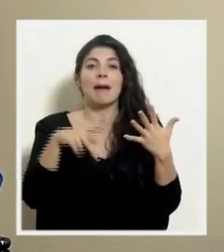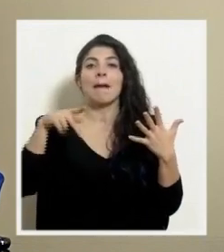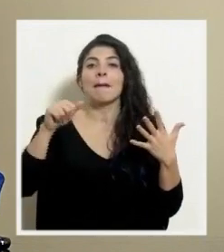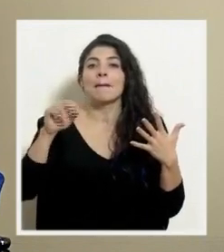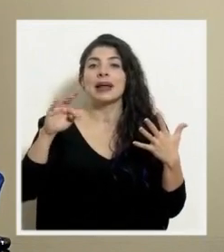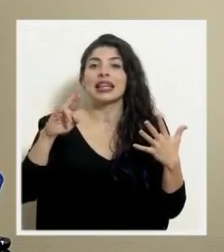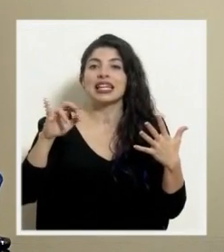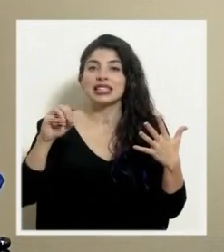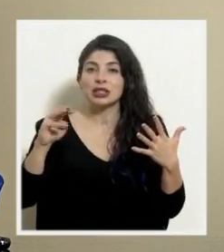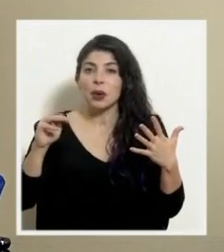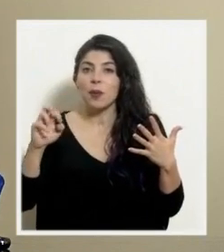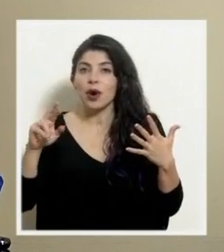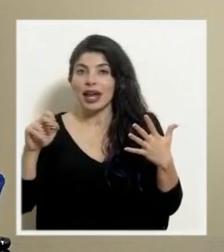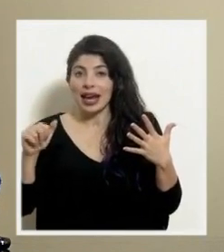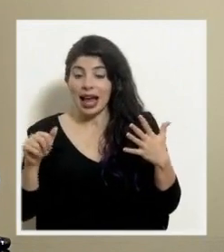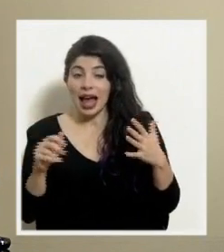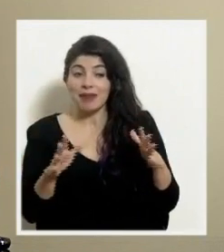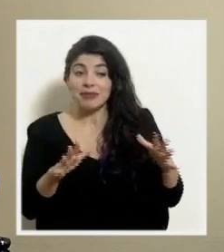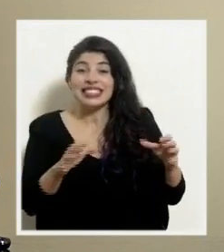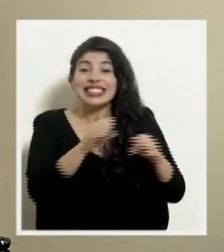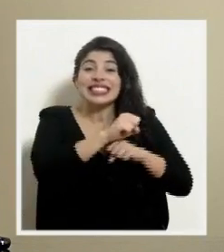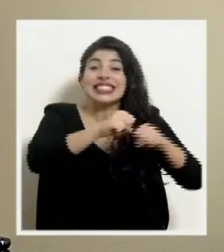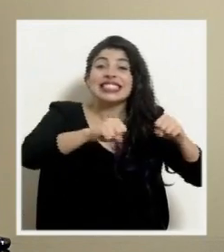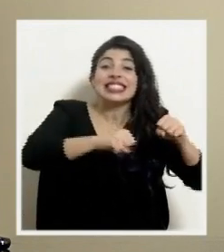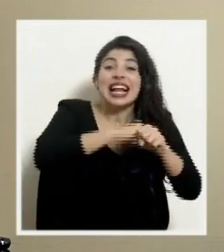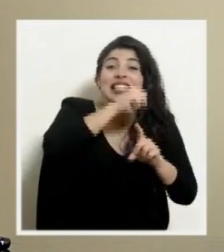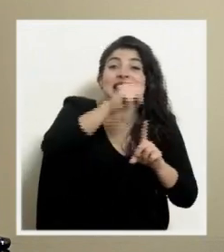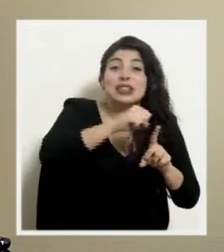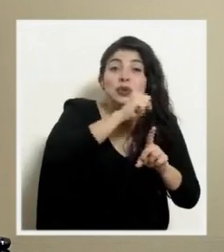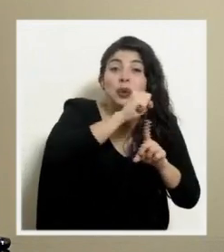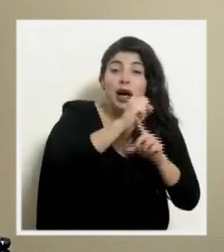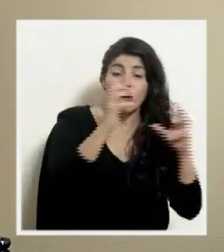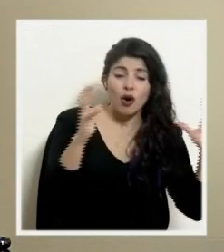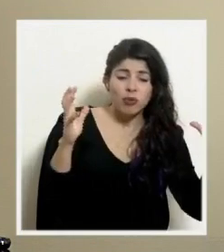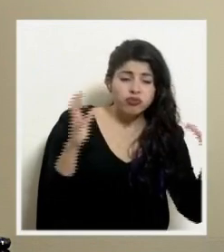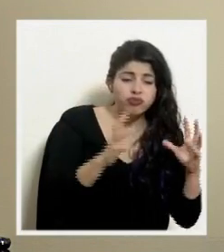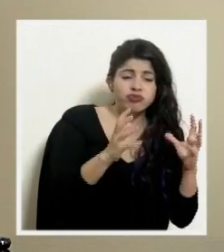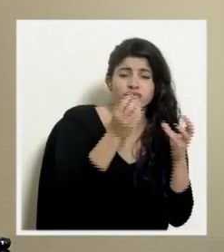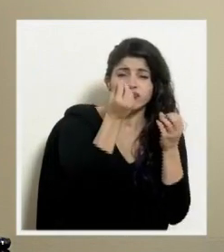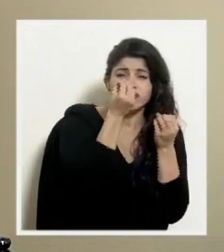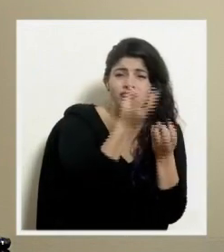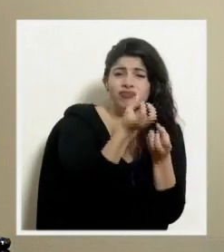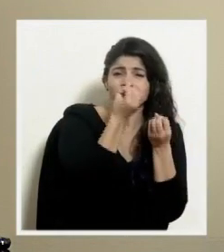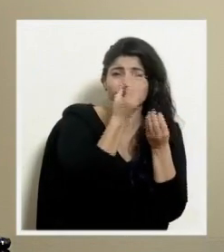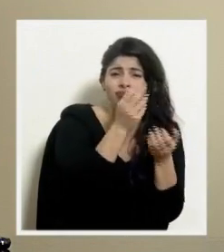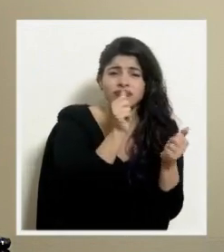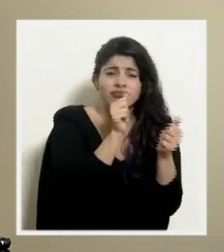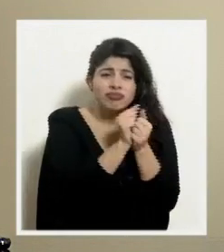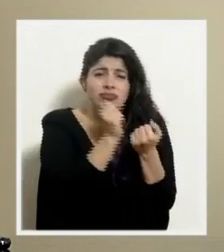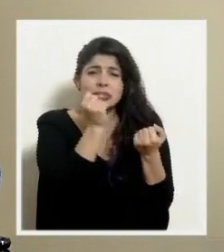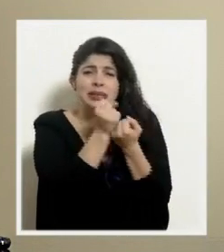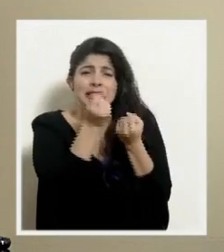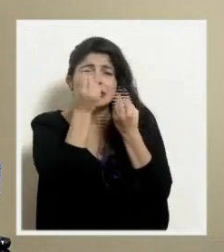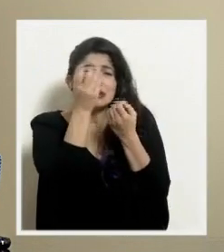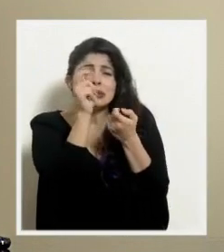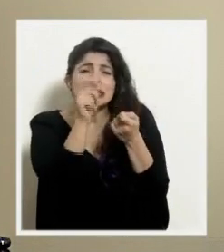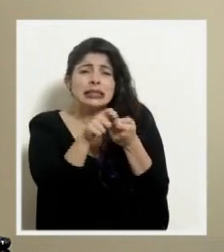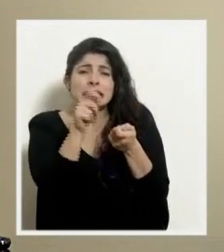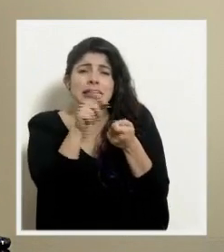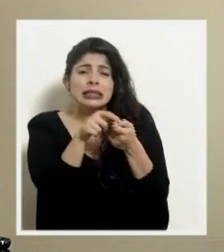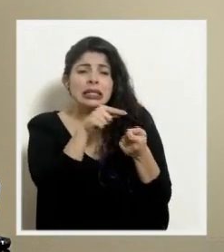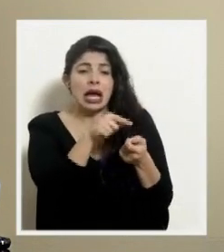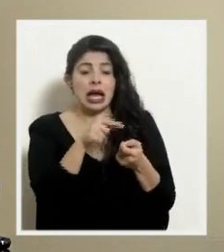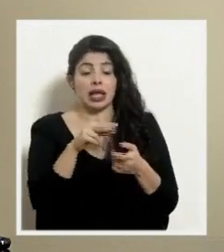Patricio Morera, la sala de situación ha acompañado con información precisa todas las mesas